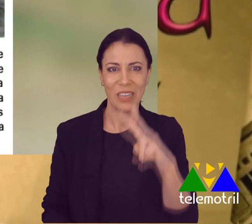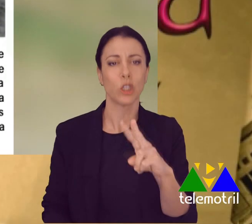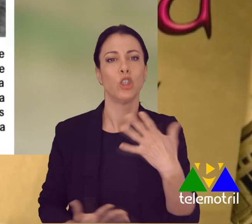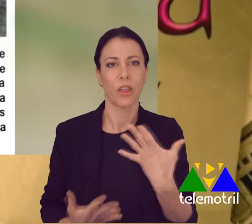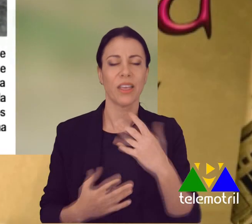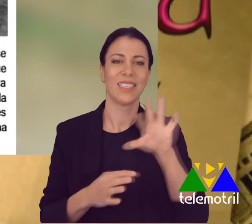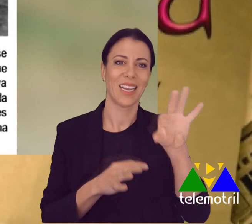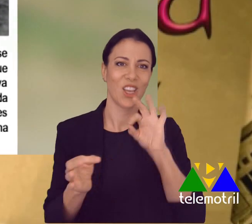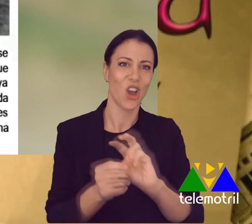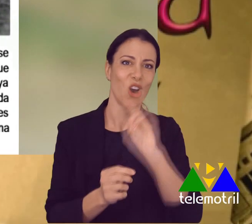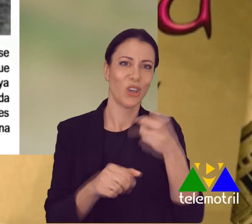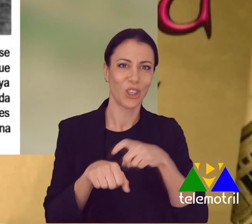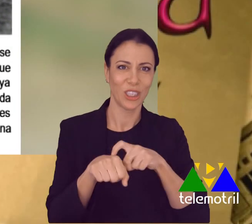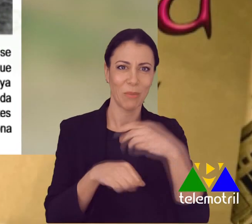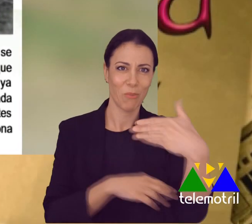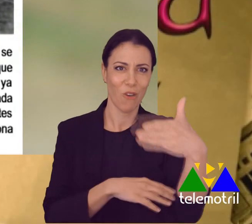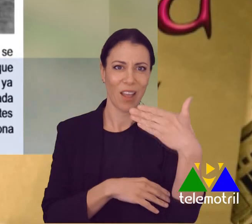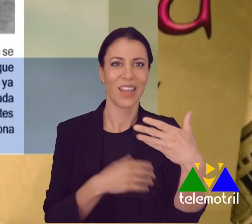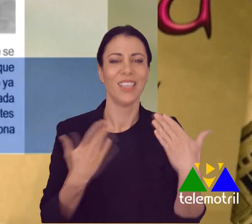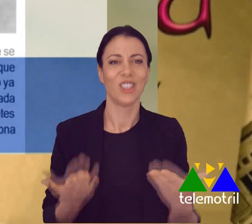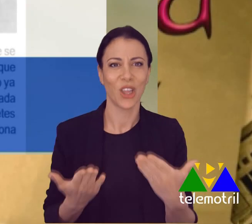bandera, los colores del